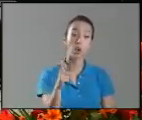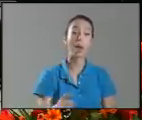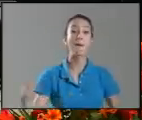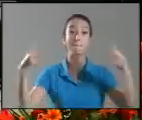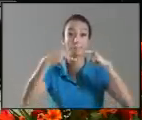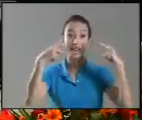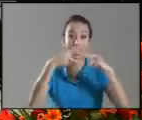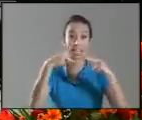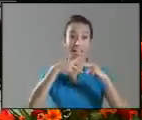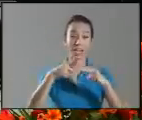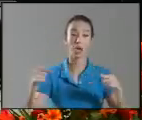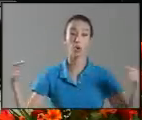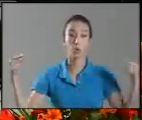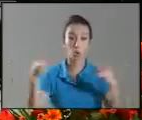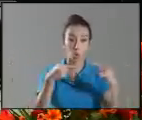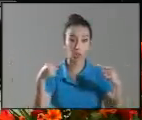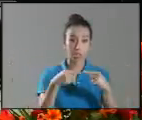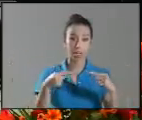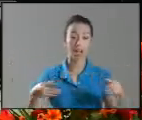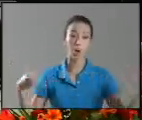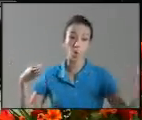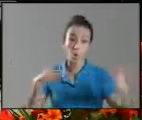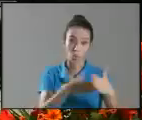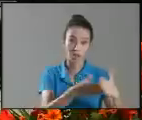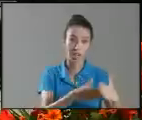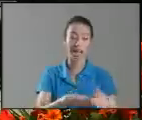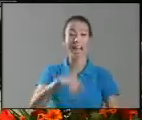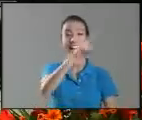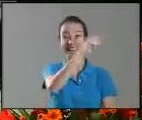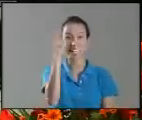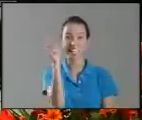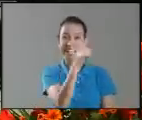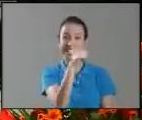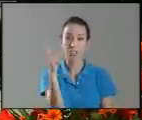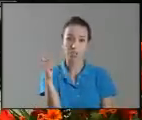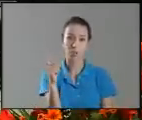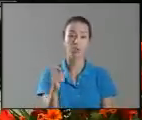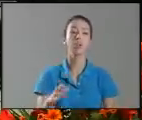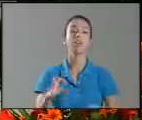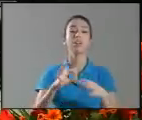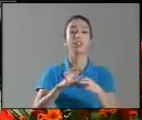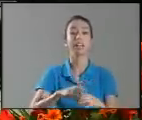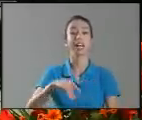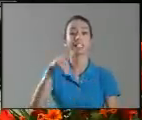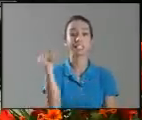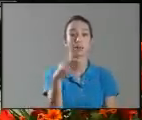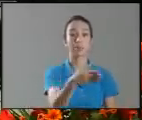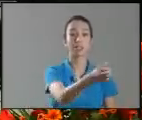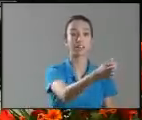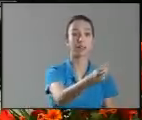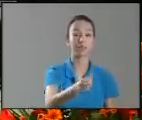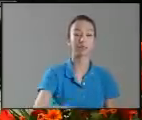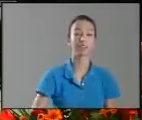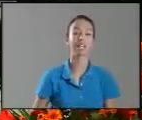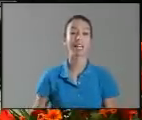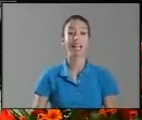tu simiente, le dice a la mujer, tu simiente peleará contra la simiente de la serpiente.